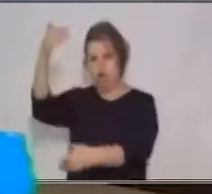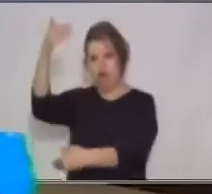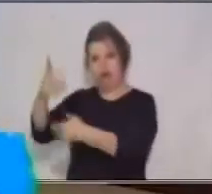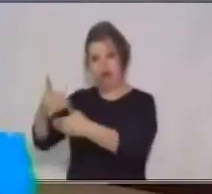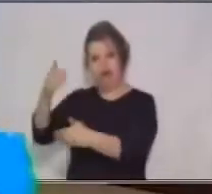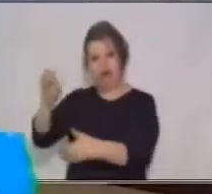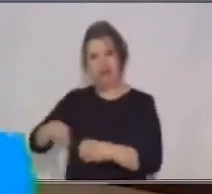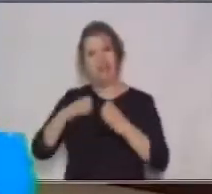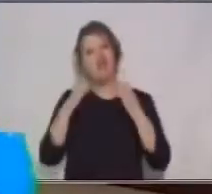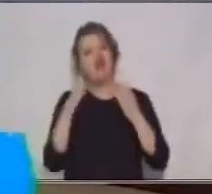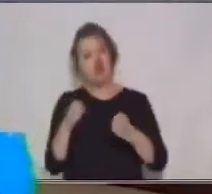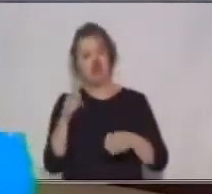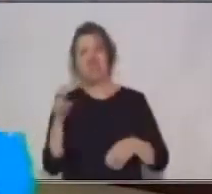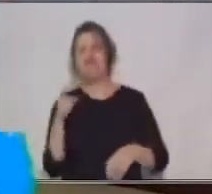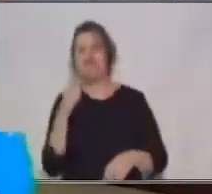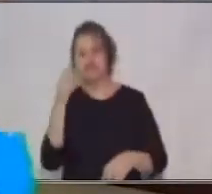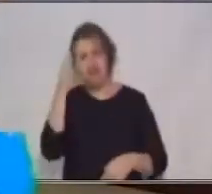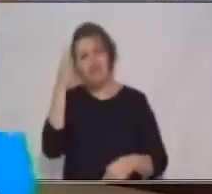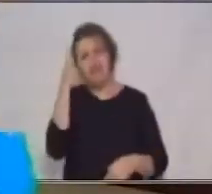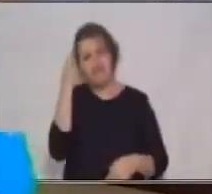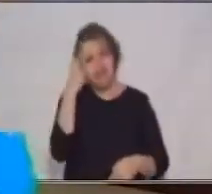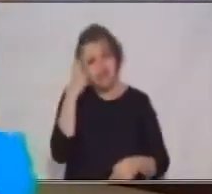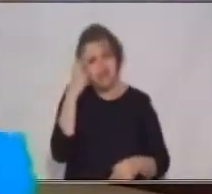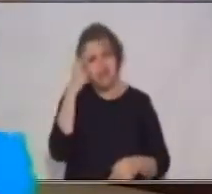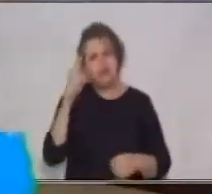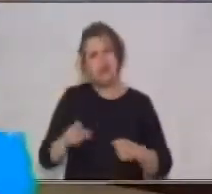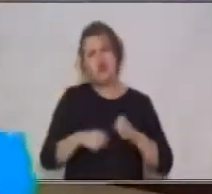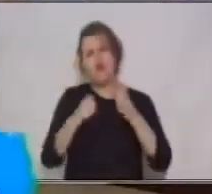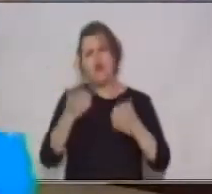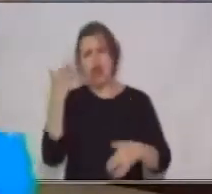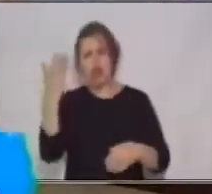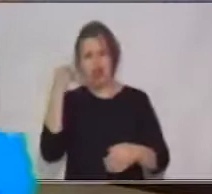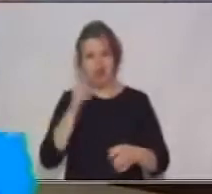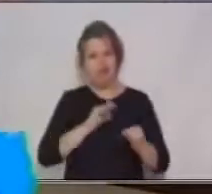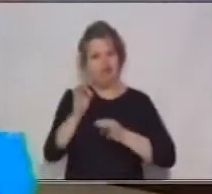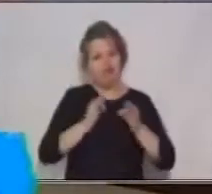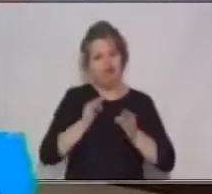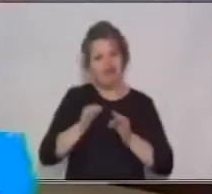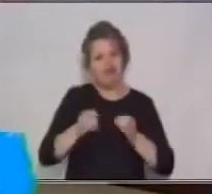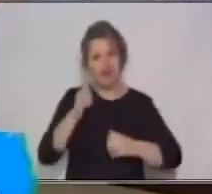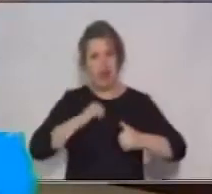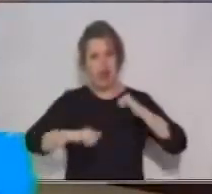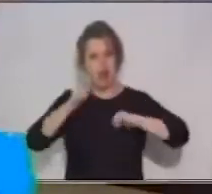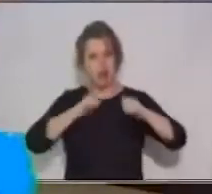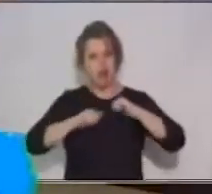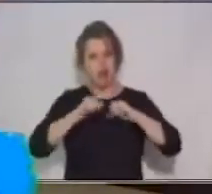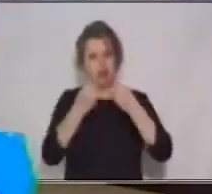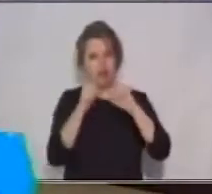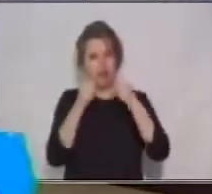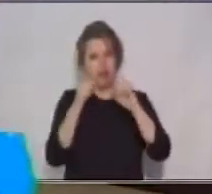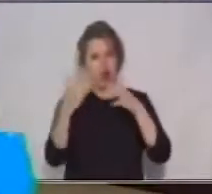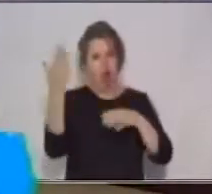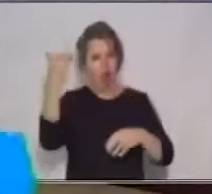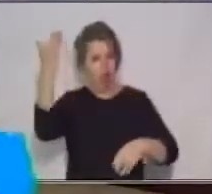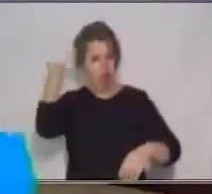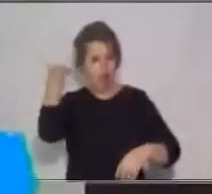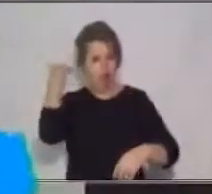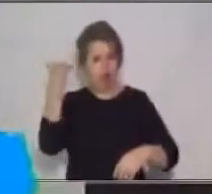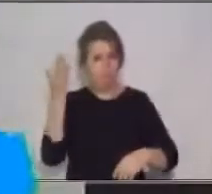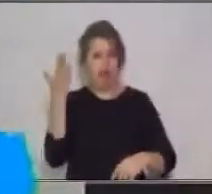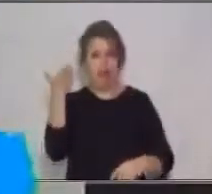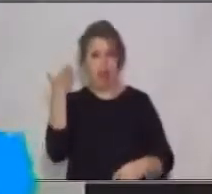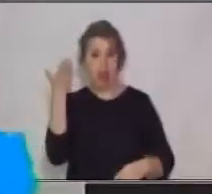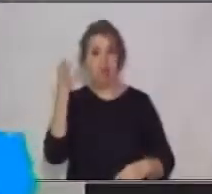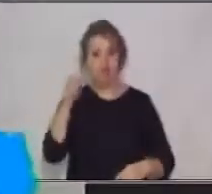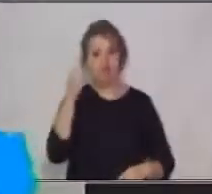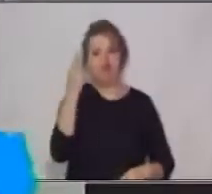podemos identificarlo así porque, como lo expliqué antes, la acción ya sucedió. Y aquí en la oración ya sabemos que